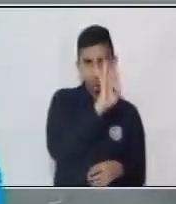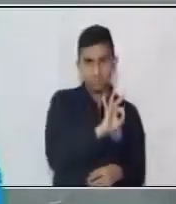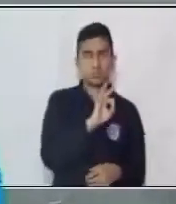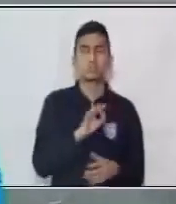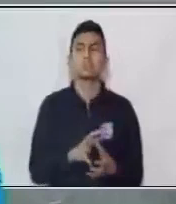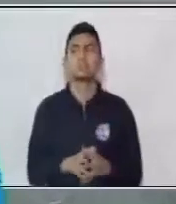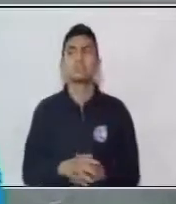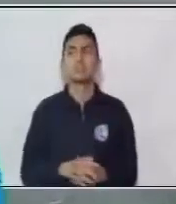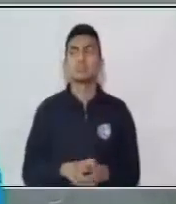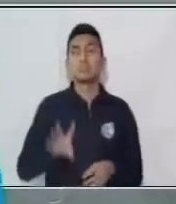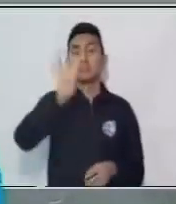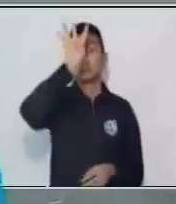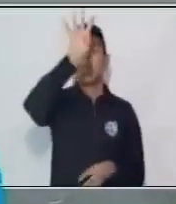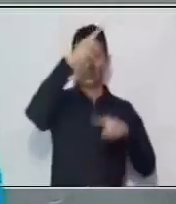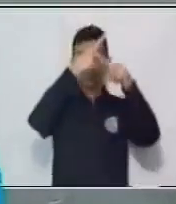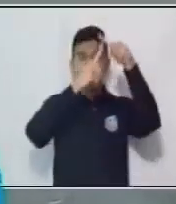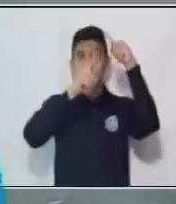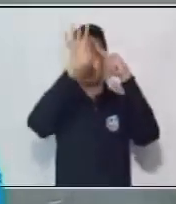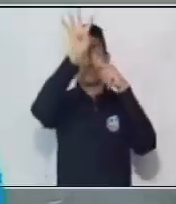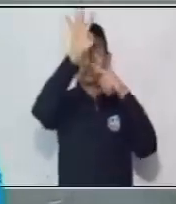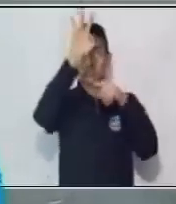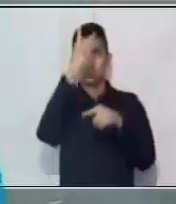de 4 es 2.